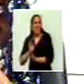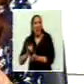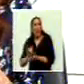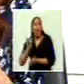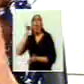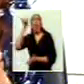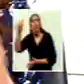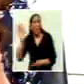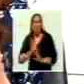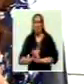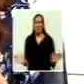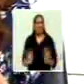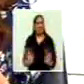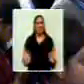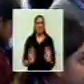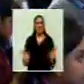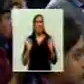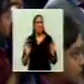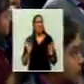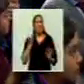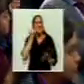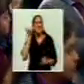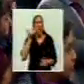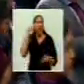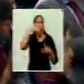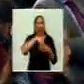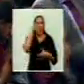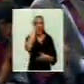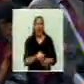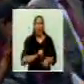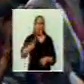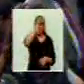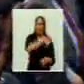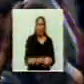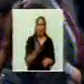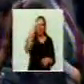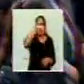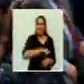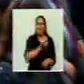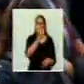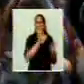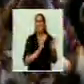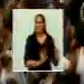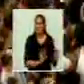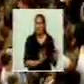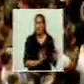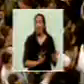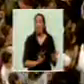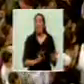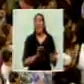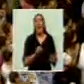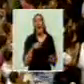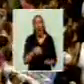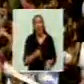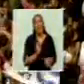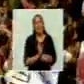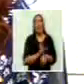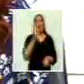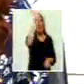eso debe ser un país federal,